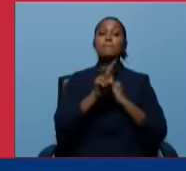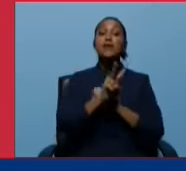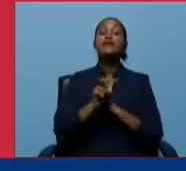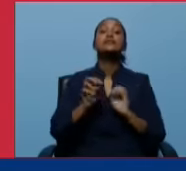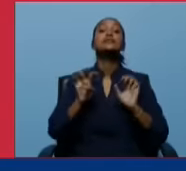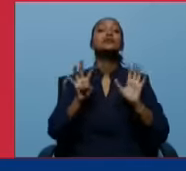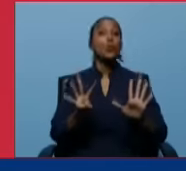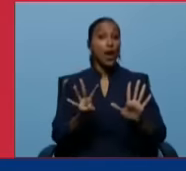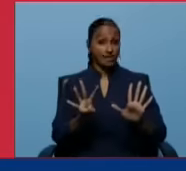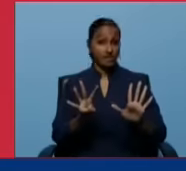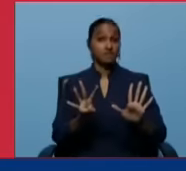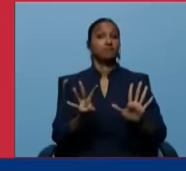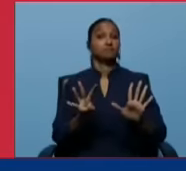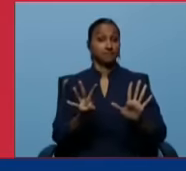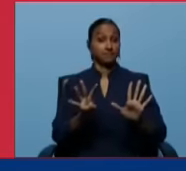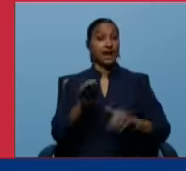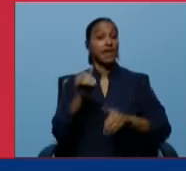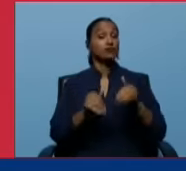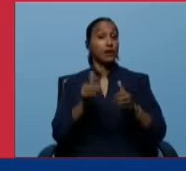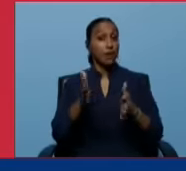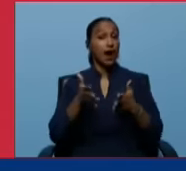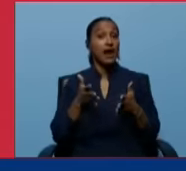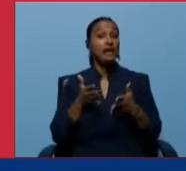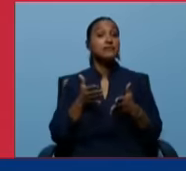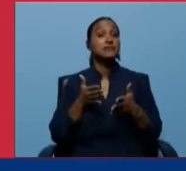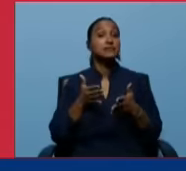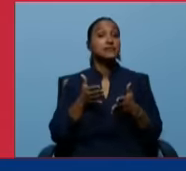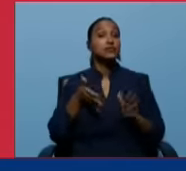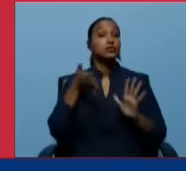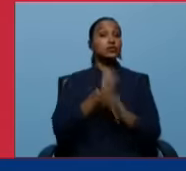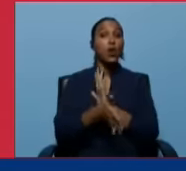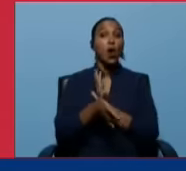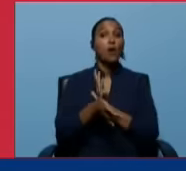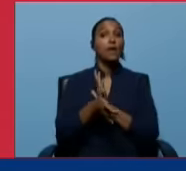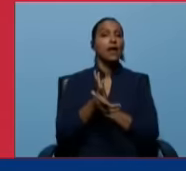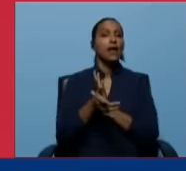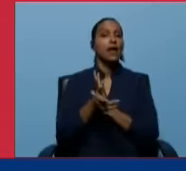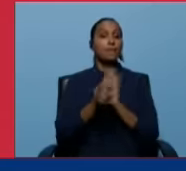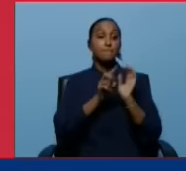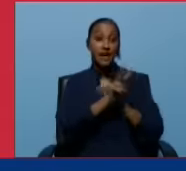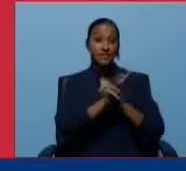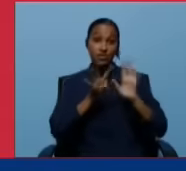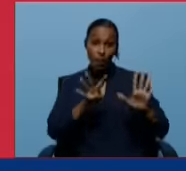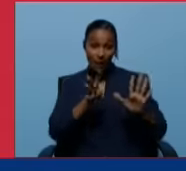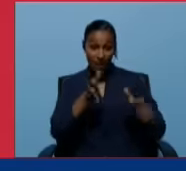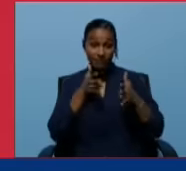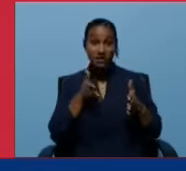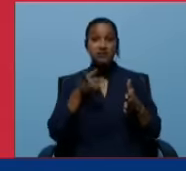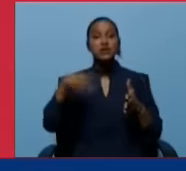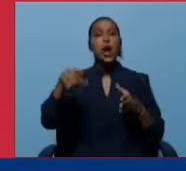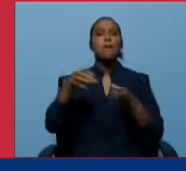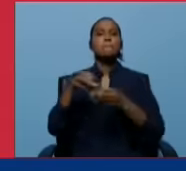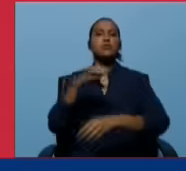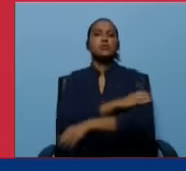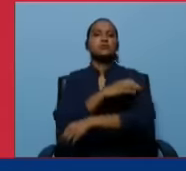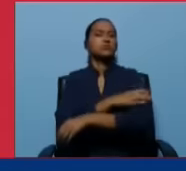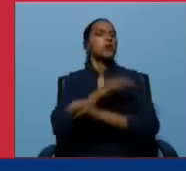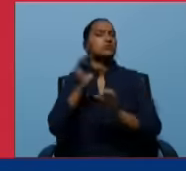Y yo no sé, pero casi creo que 29 la derecha ha salido a gritar fraude. Casi que de 29,